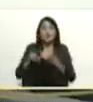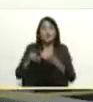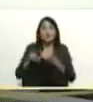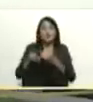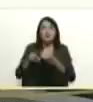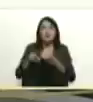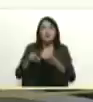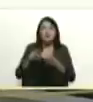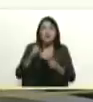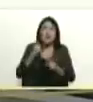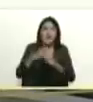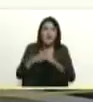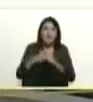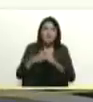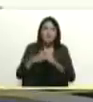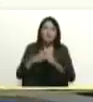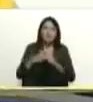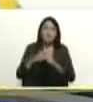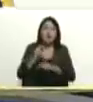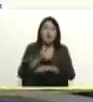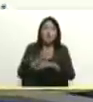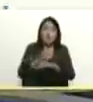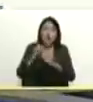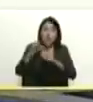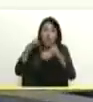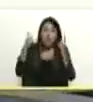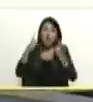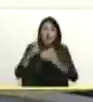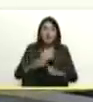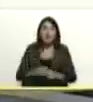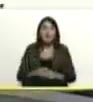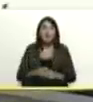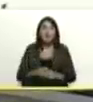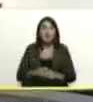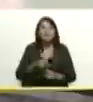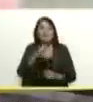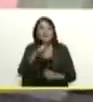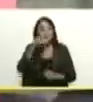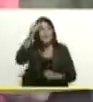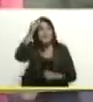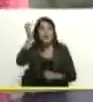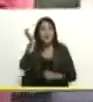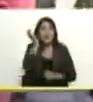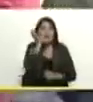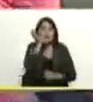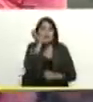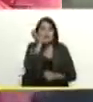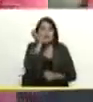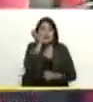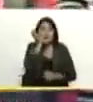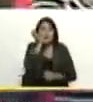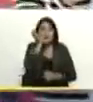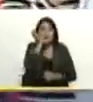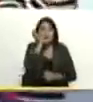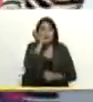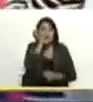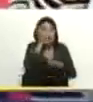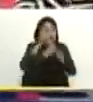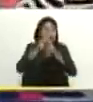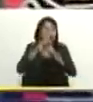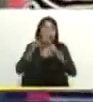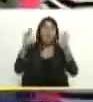de Tibisay Lucena, que se nos fue ayer. Honor y gloria a Tibisay Lucena. Un